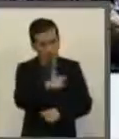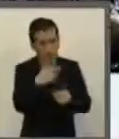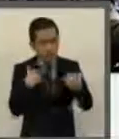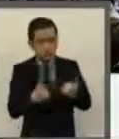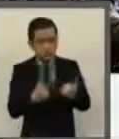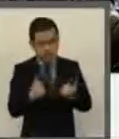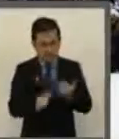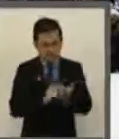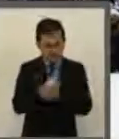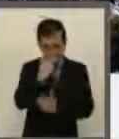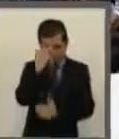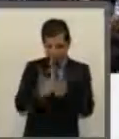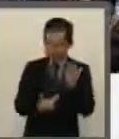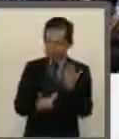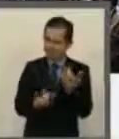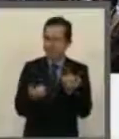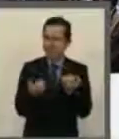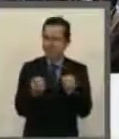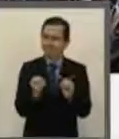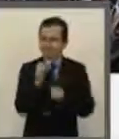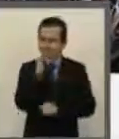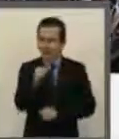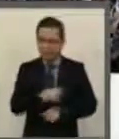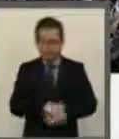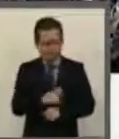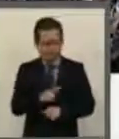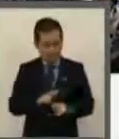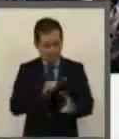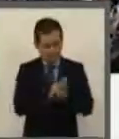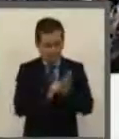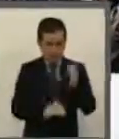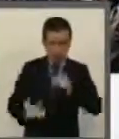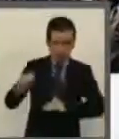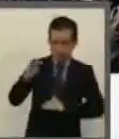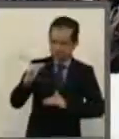por encima de la ley nadie. Muchas gracias. Es todo, señora presidenta.